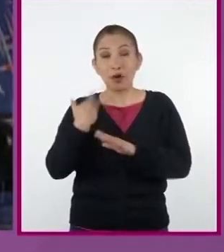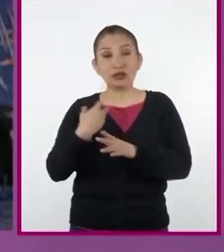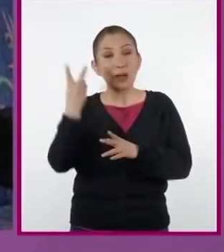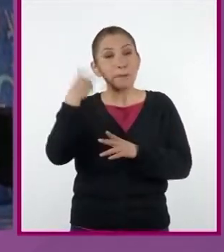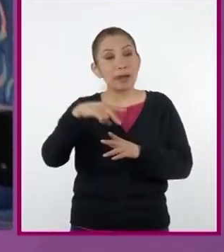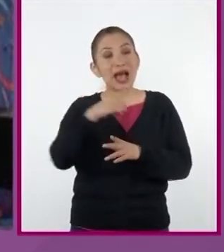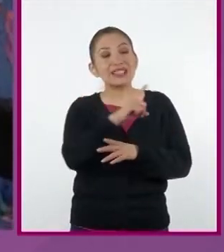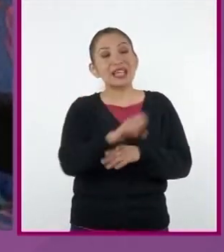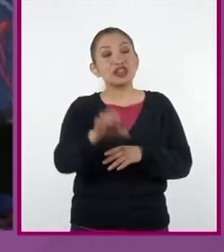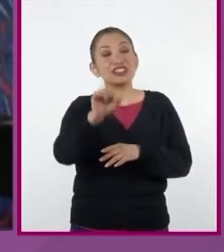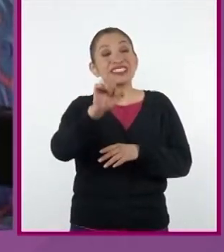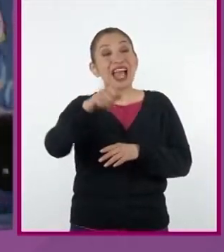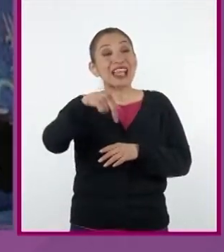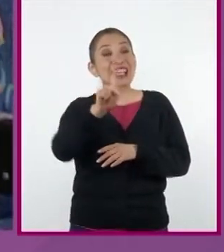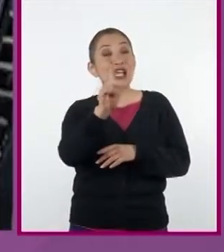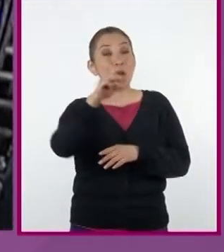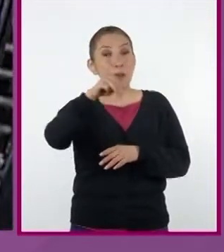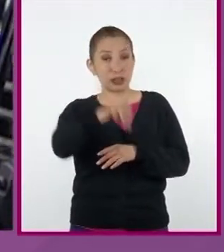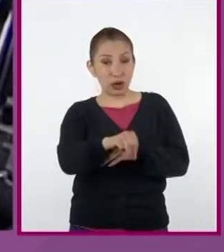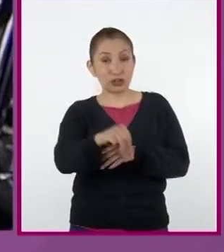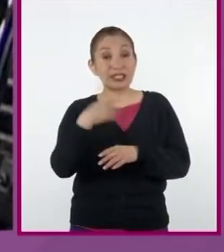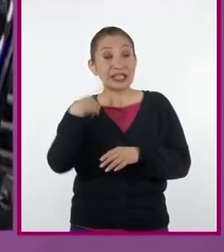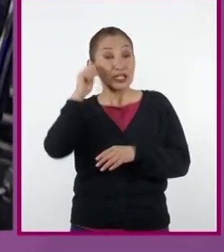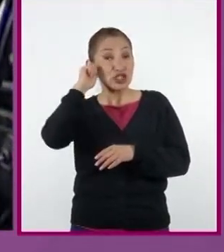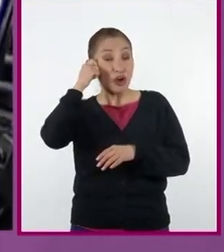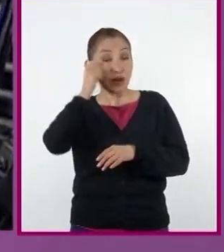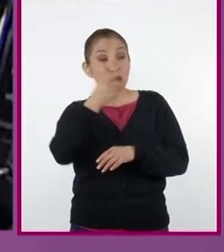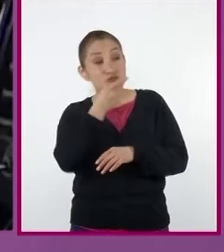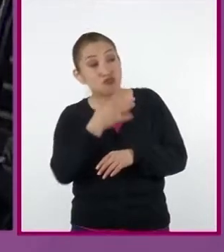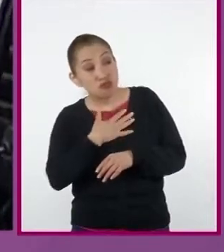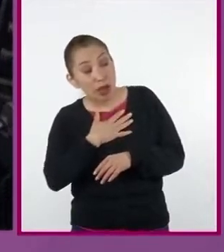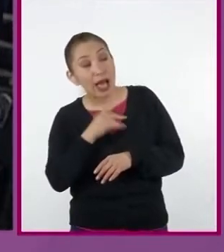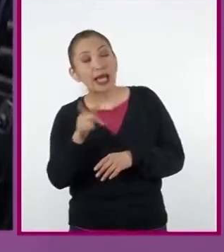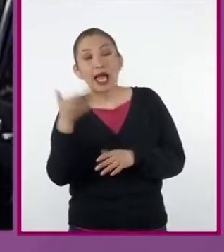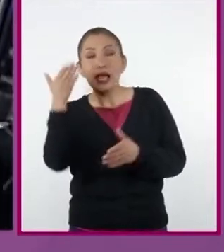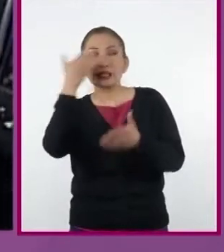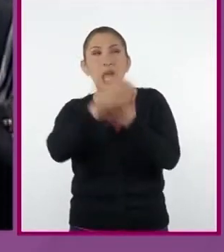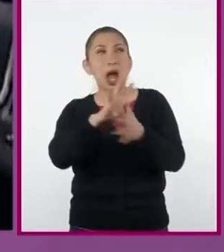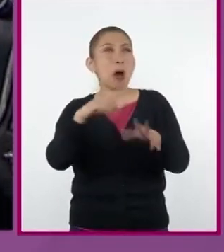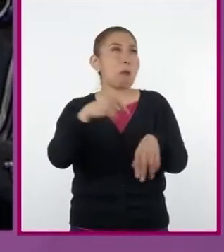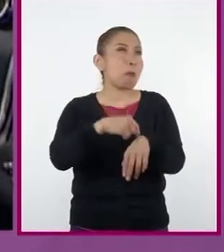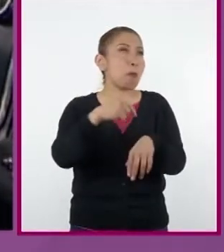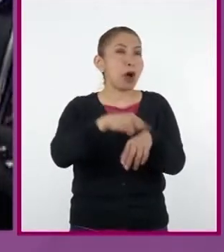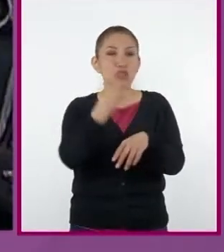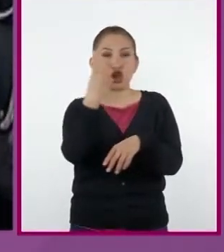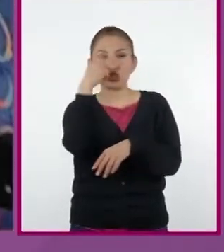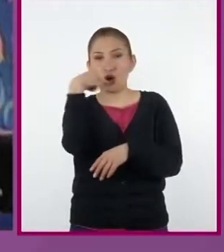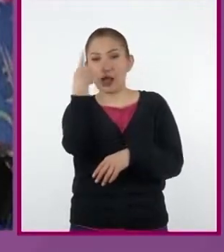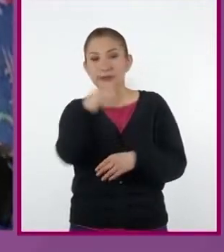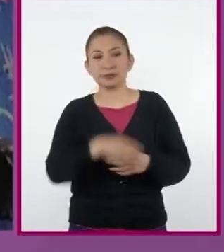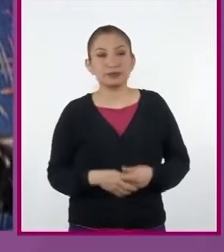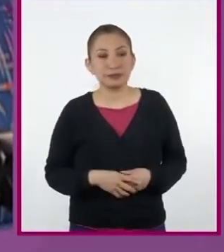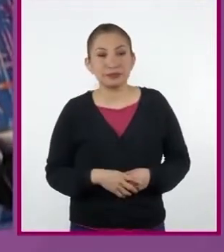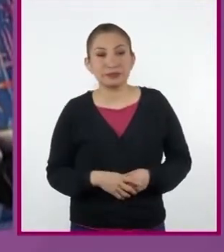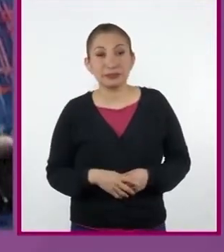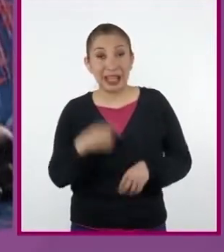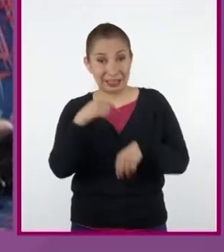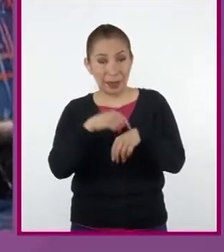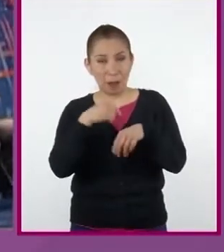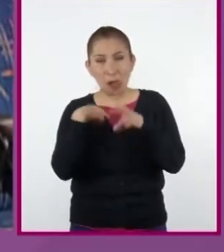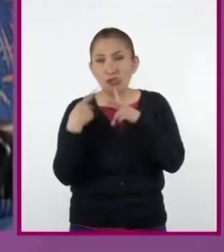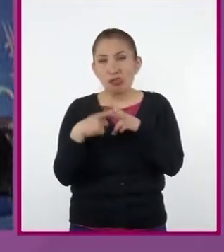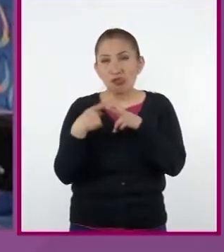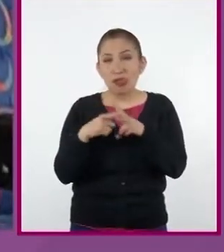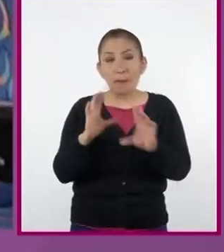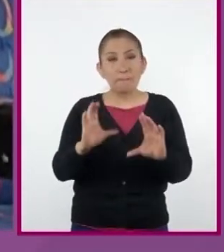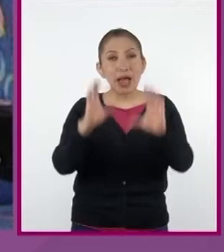recorrer 160 kilómetros y el chofer nos ha indicado que llegaremos más o menos en 2 horas. Nos da tiempo de calcular